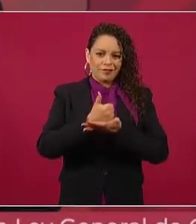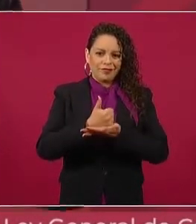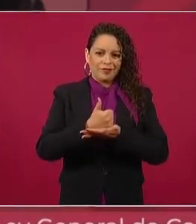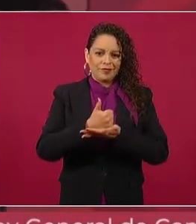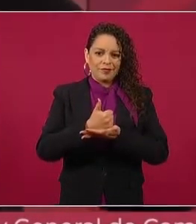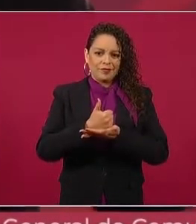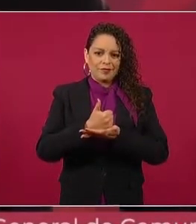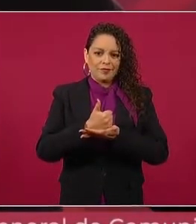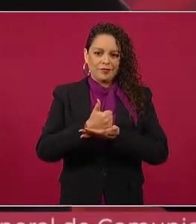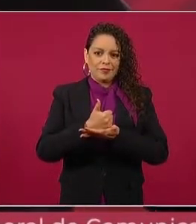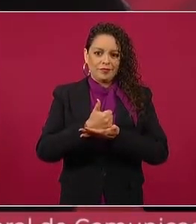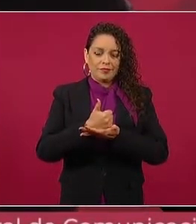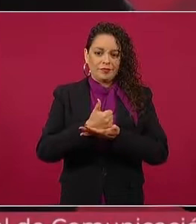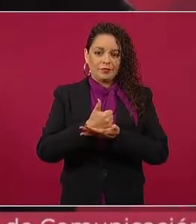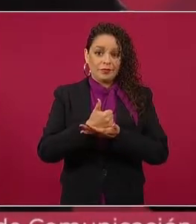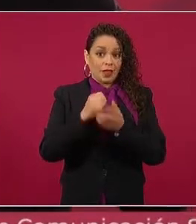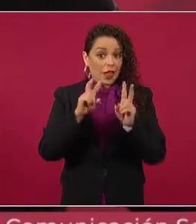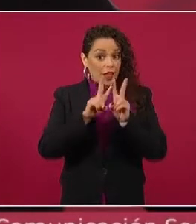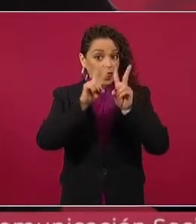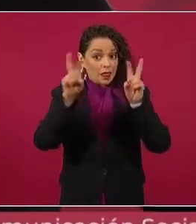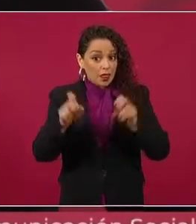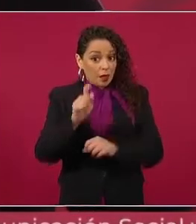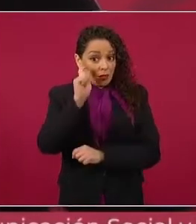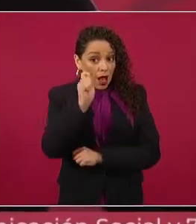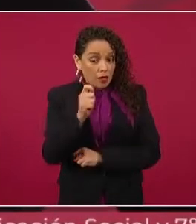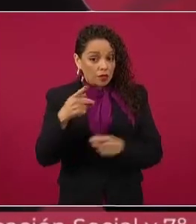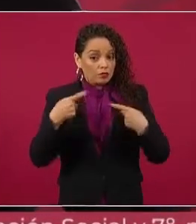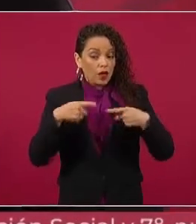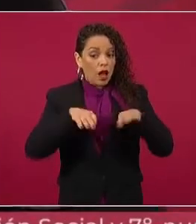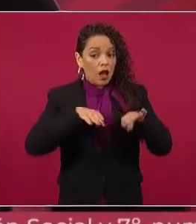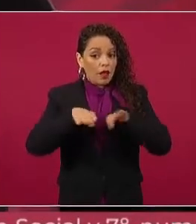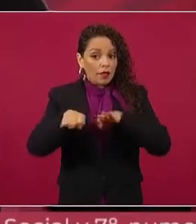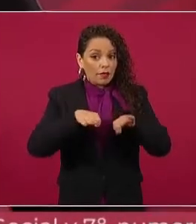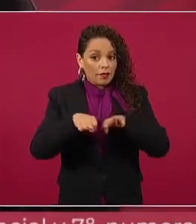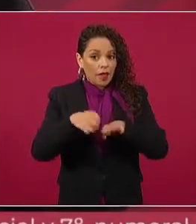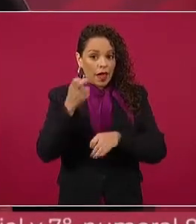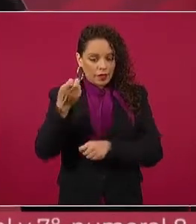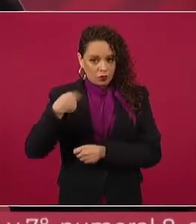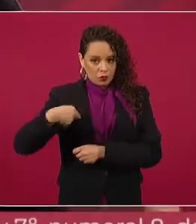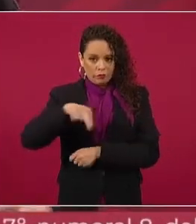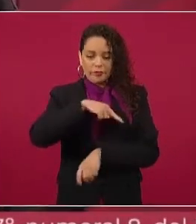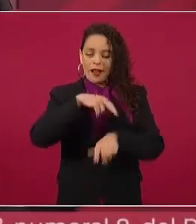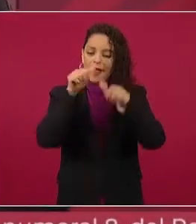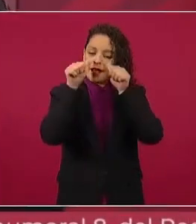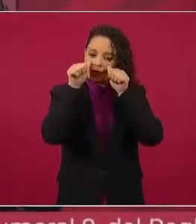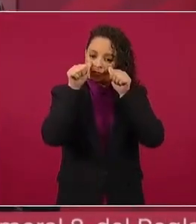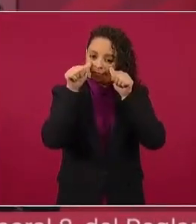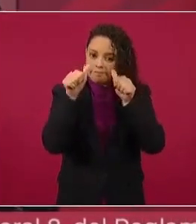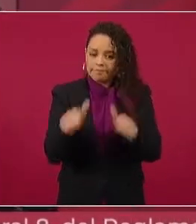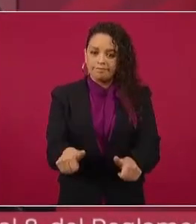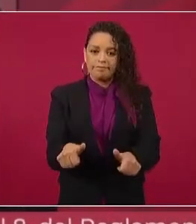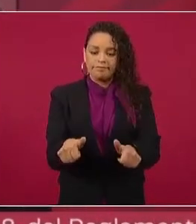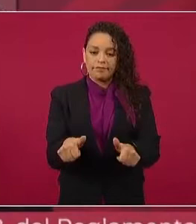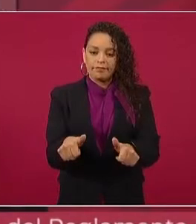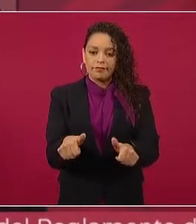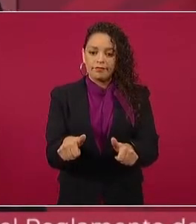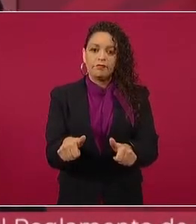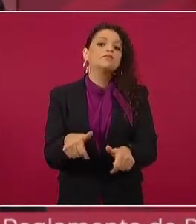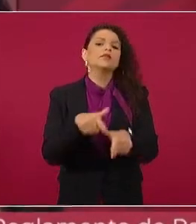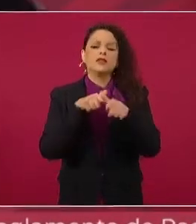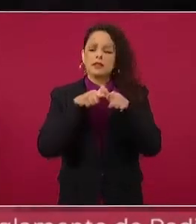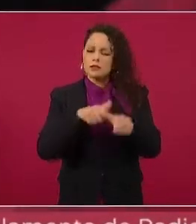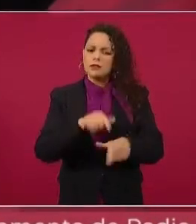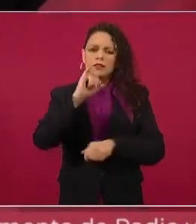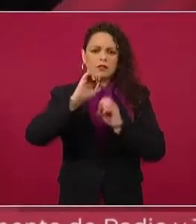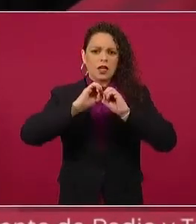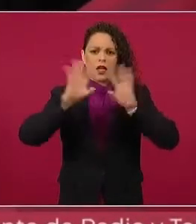Es un asunto de trabajadores. Estamos atendiendo al los trabajadores y lo vamos a seguir haciendo.